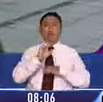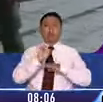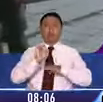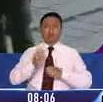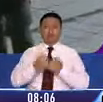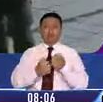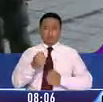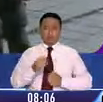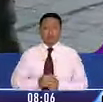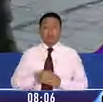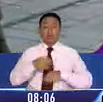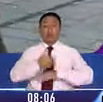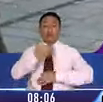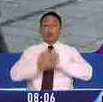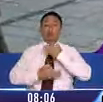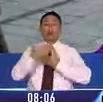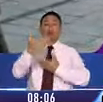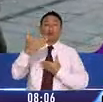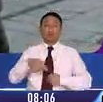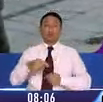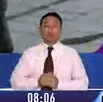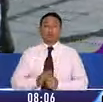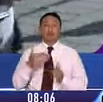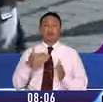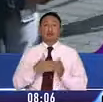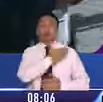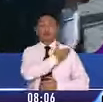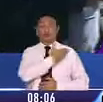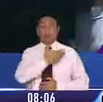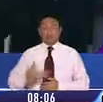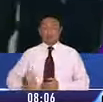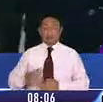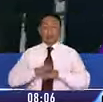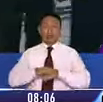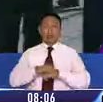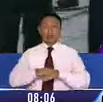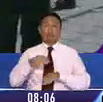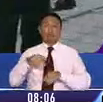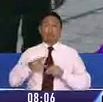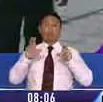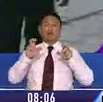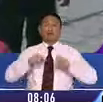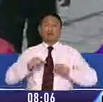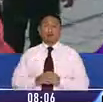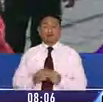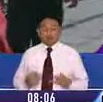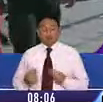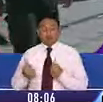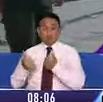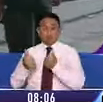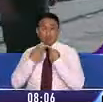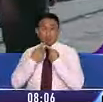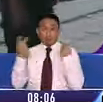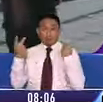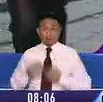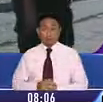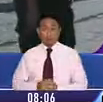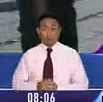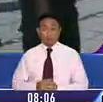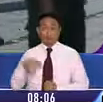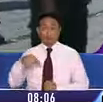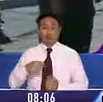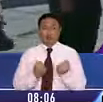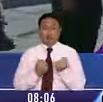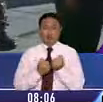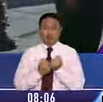través de este juicio político que se ha llevado en su contra por un presunto delito de peculado que ha dicho ha sido infundado y ha